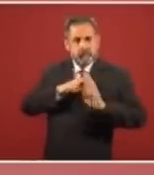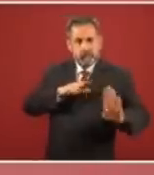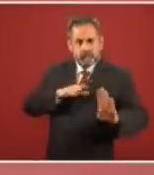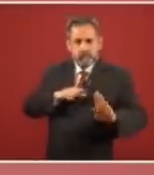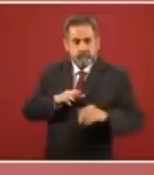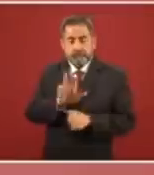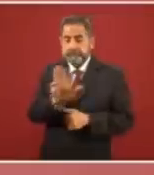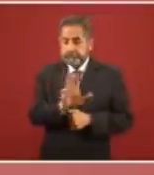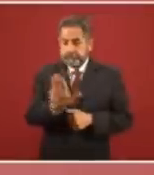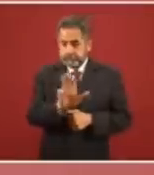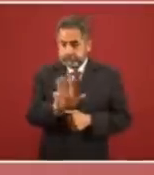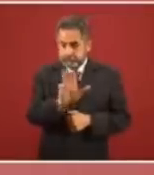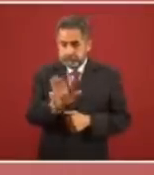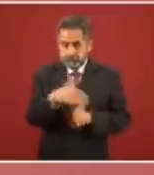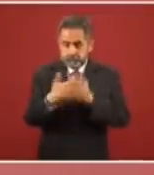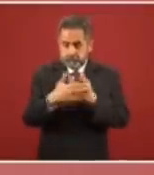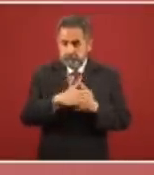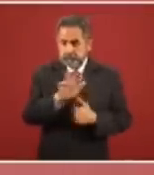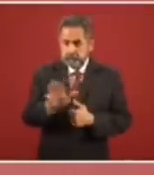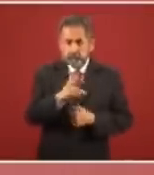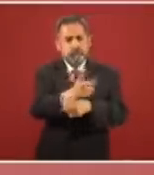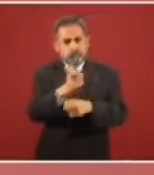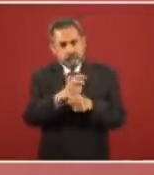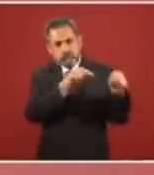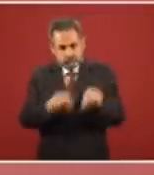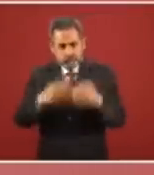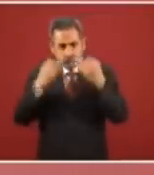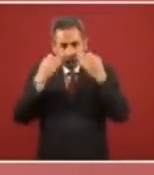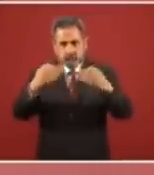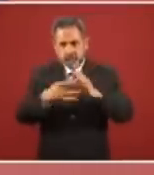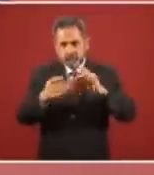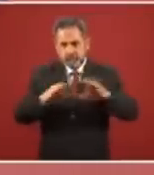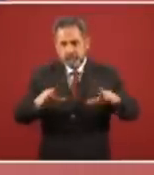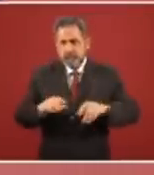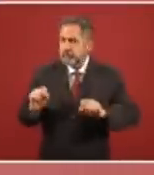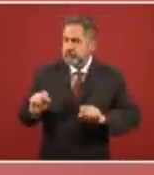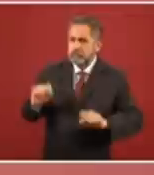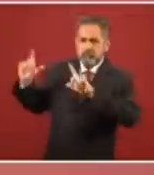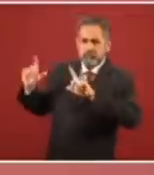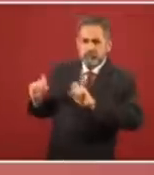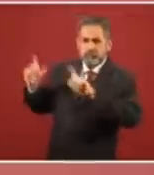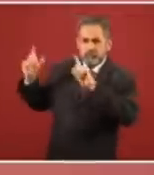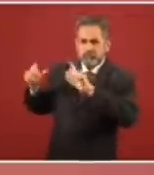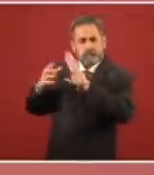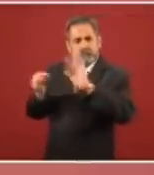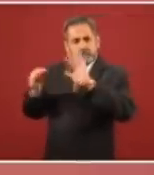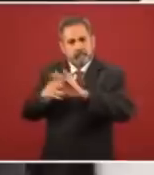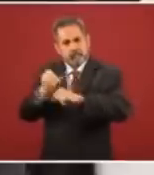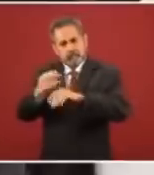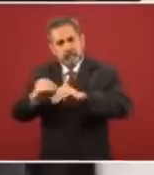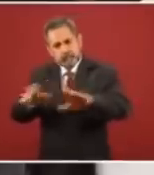el miércoles próximo y te invitamos, porque vamos a dar todo un informe